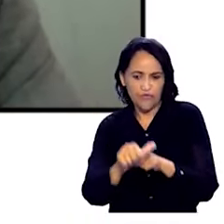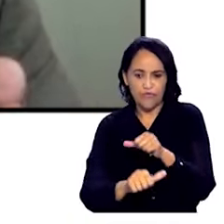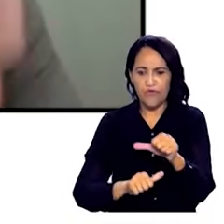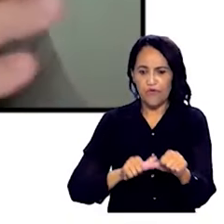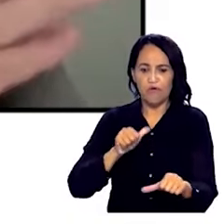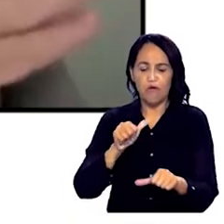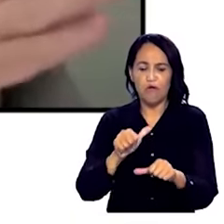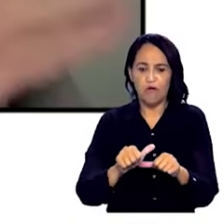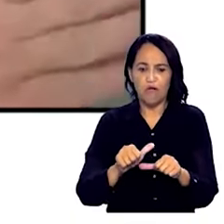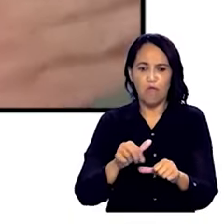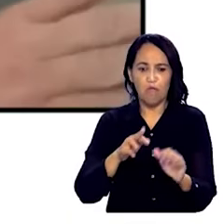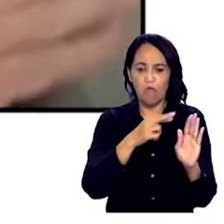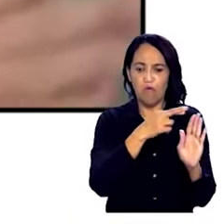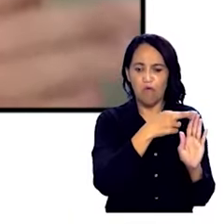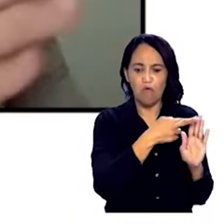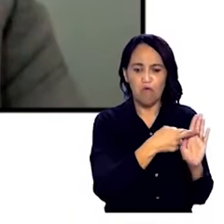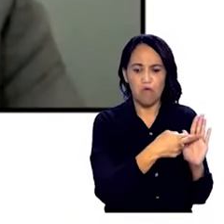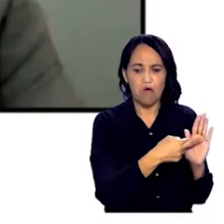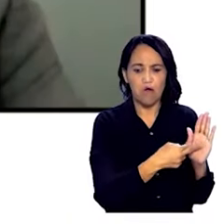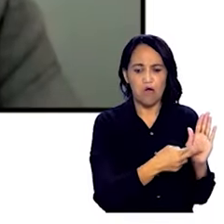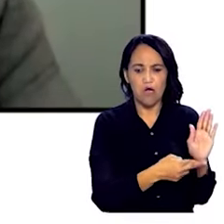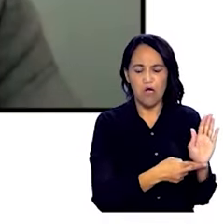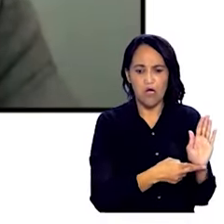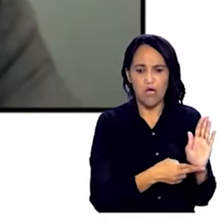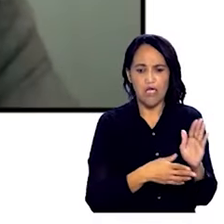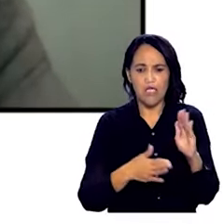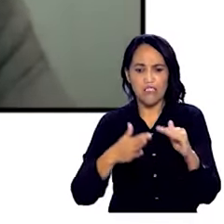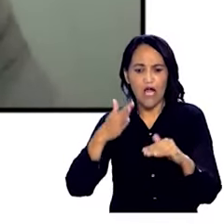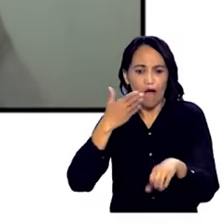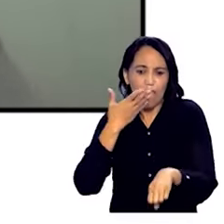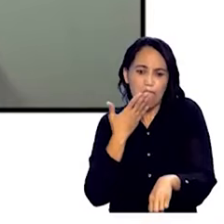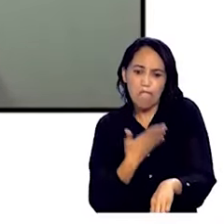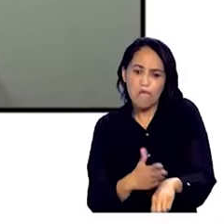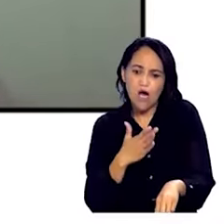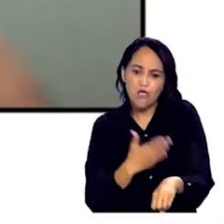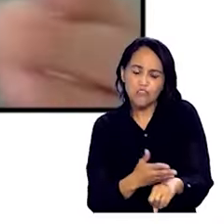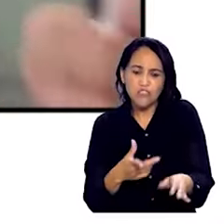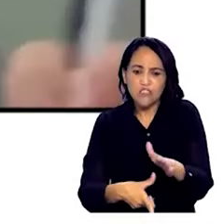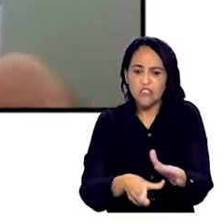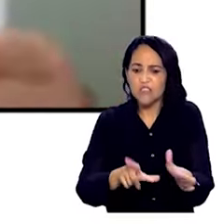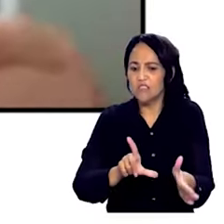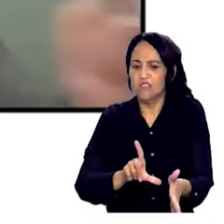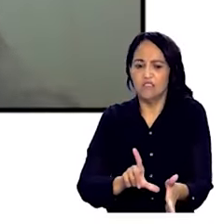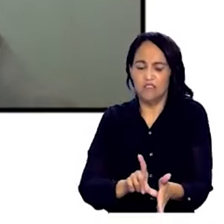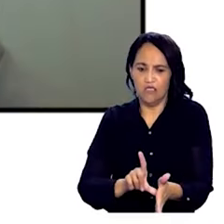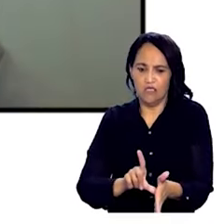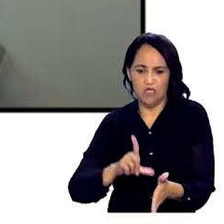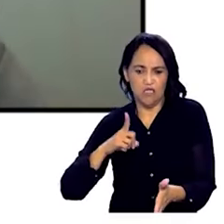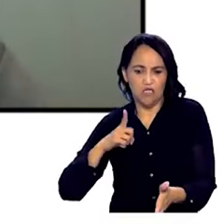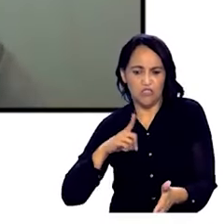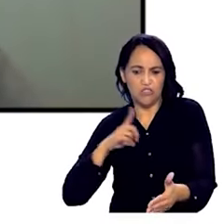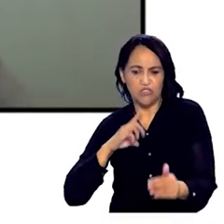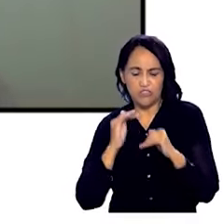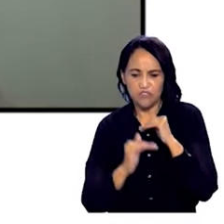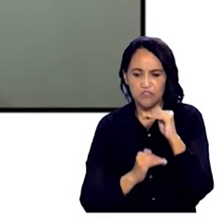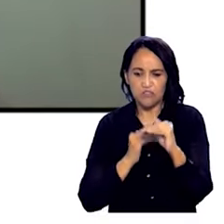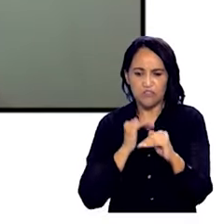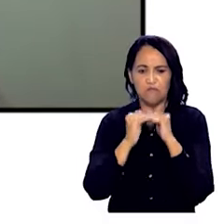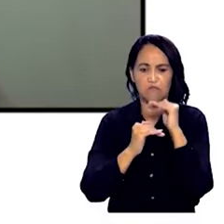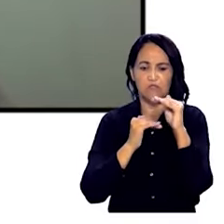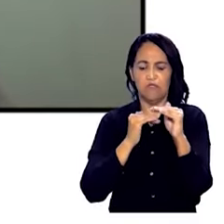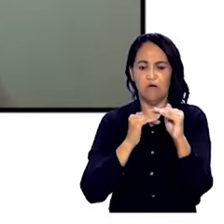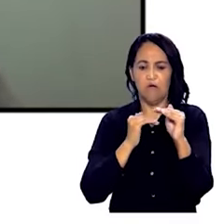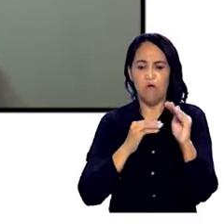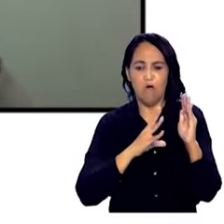la práctica que previamente parecía haberse desarrollado como una suerte de modulación Del anlisis de